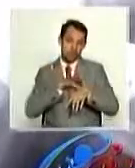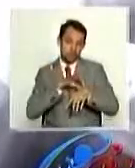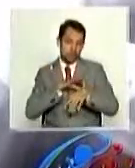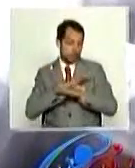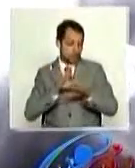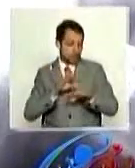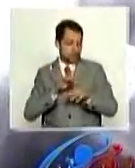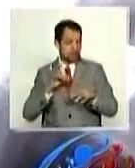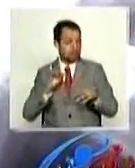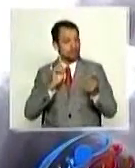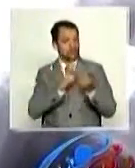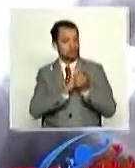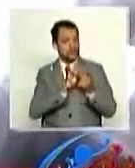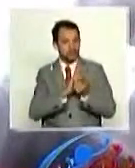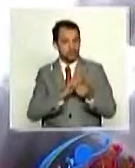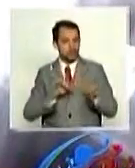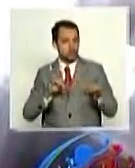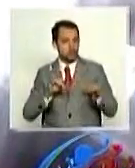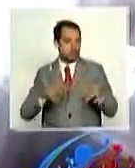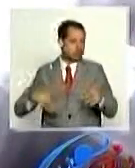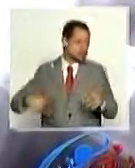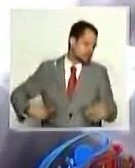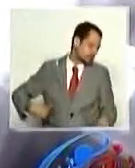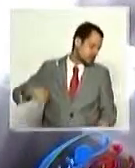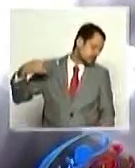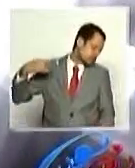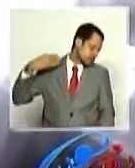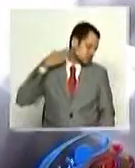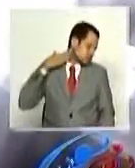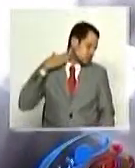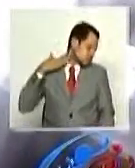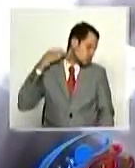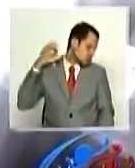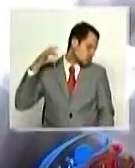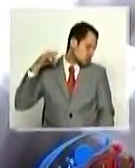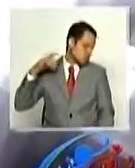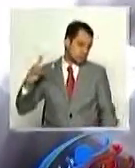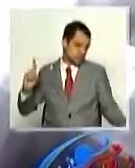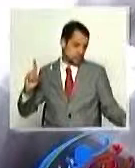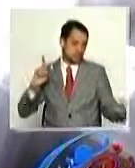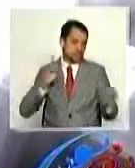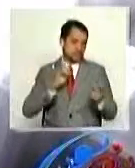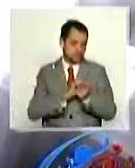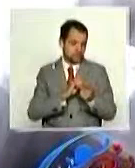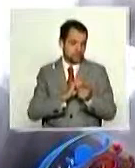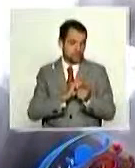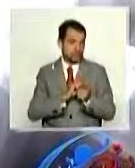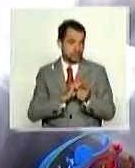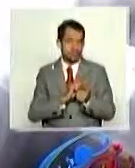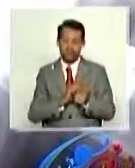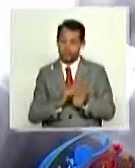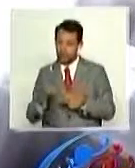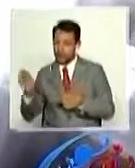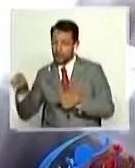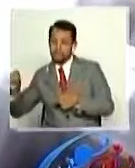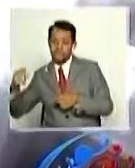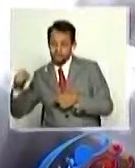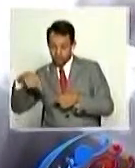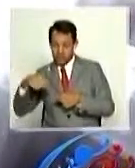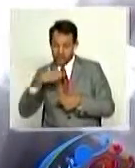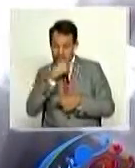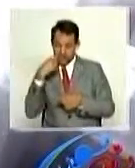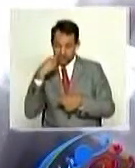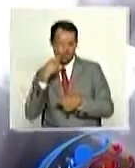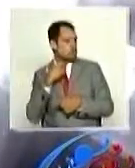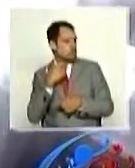Enrique, llega con un dolor de espalda, con un dolor en cuello, y cuando lo pasamos a odontología nos damos